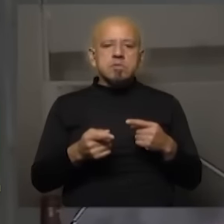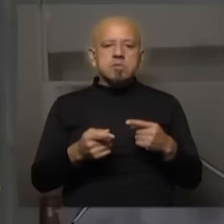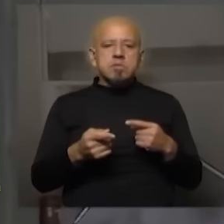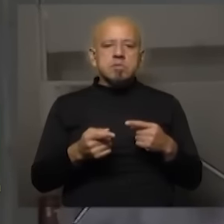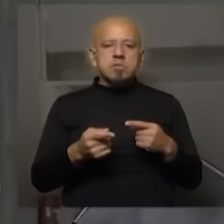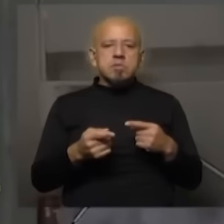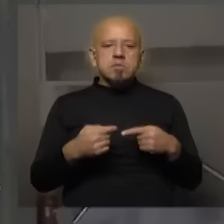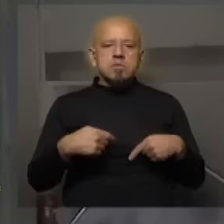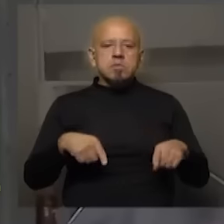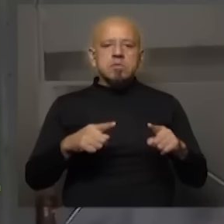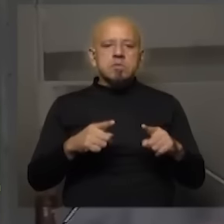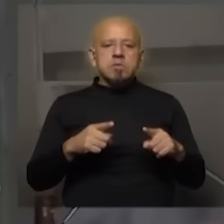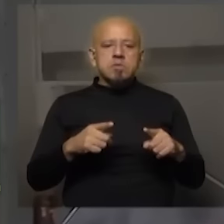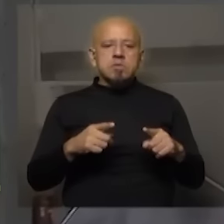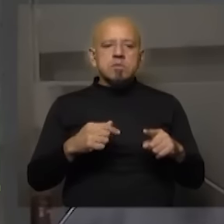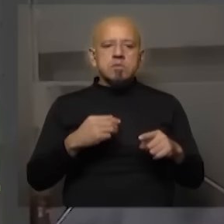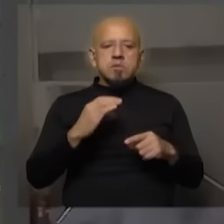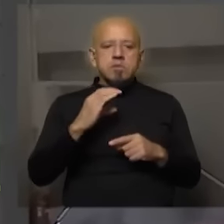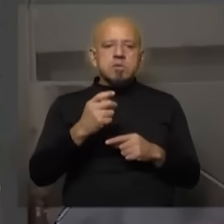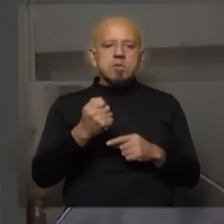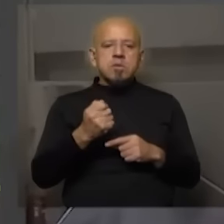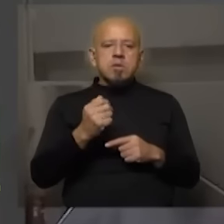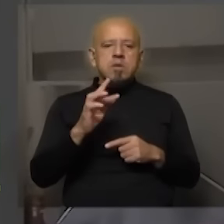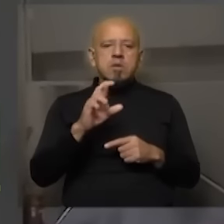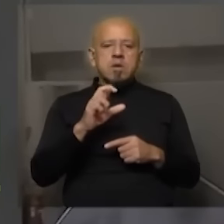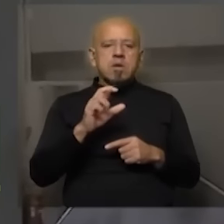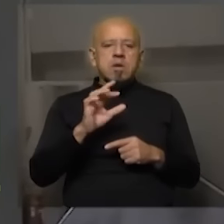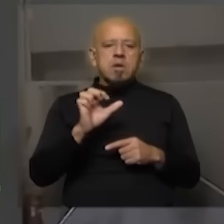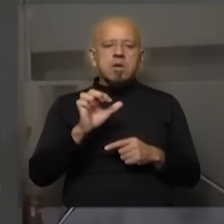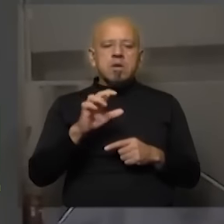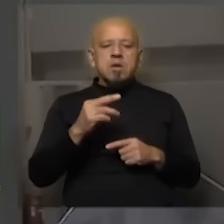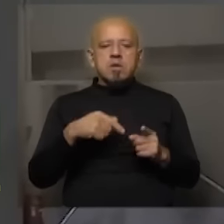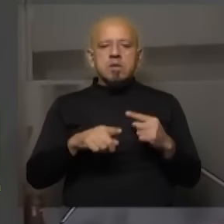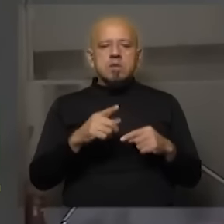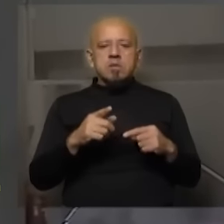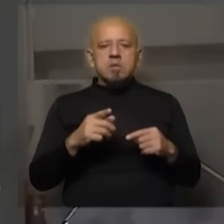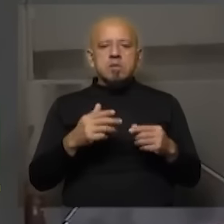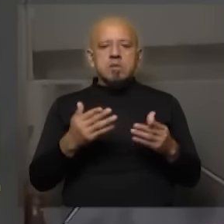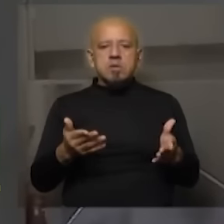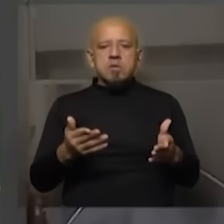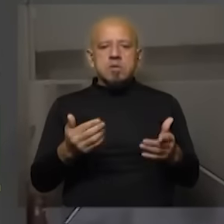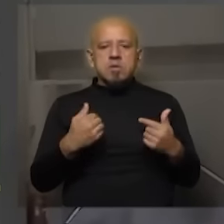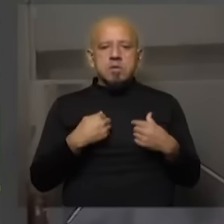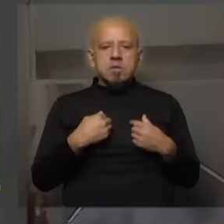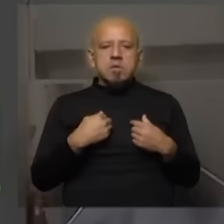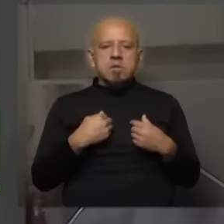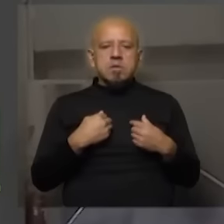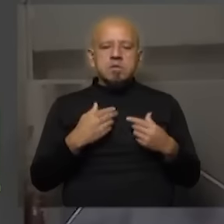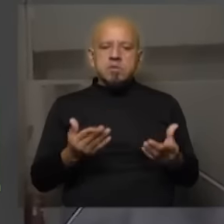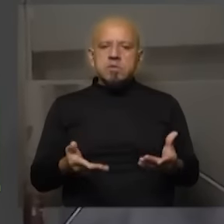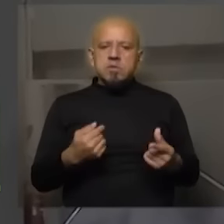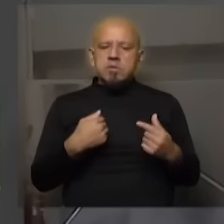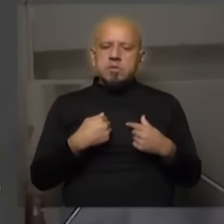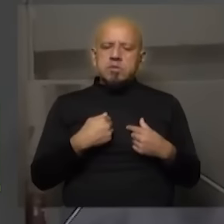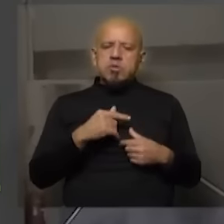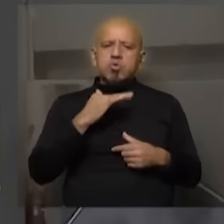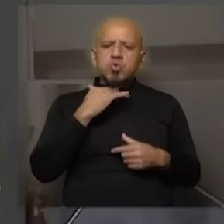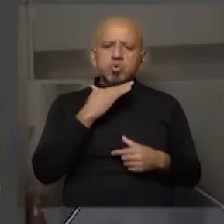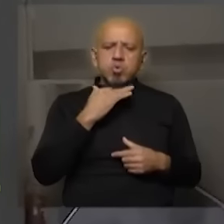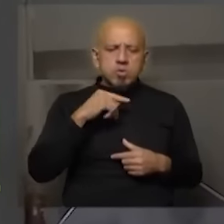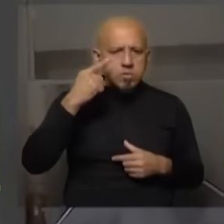Charles Carrera y de mi persona, con el objetivo explícito de amedrentarnos, de atarnos para que